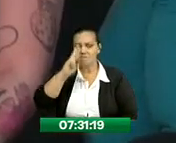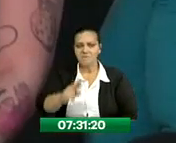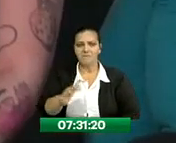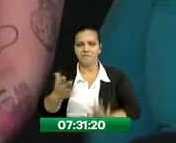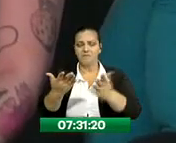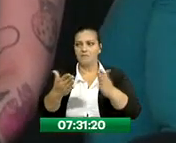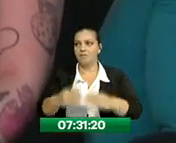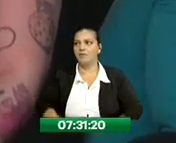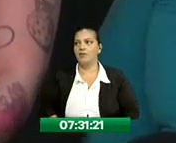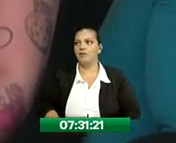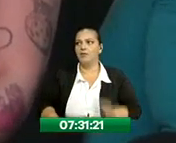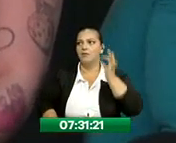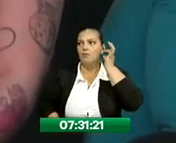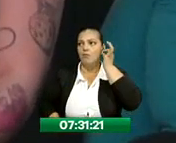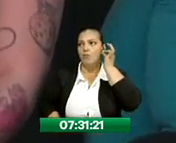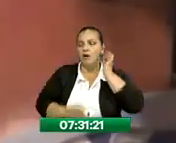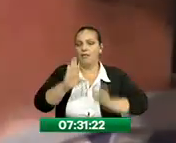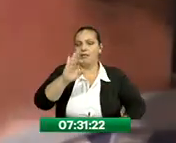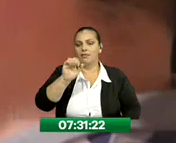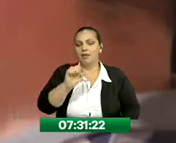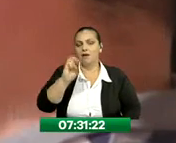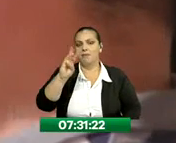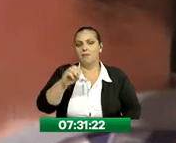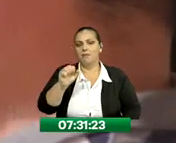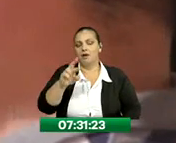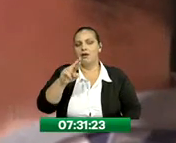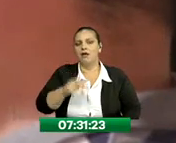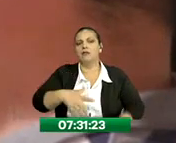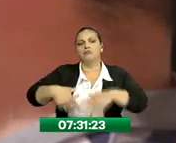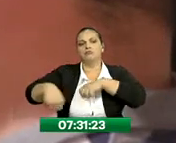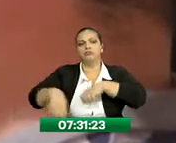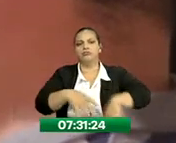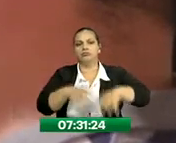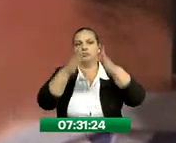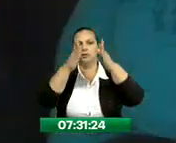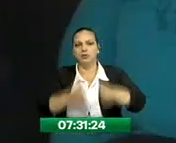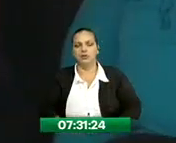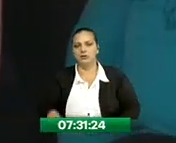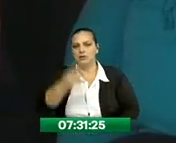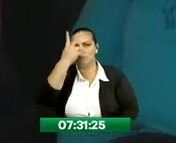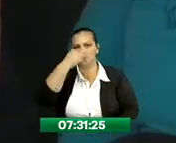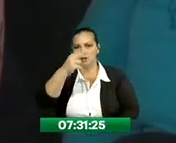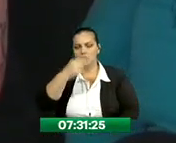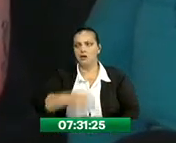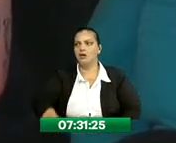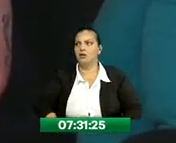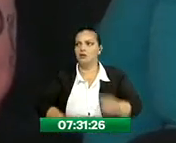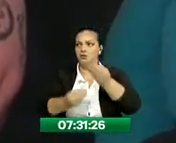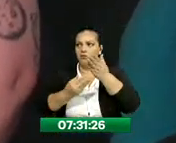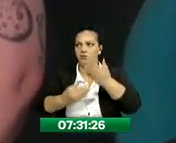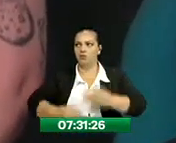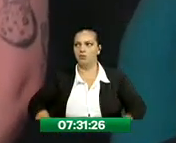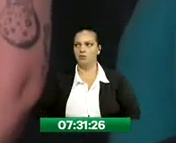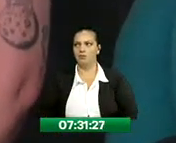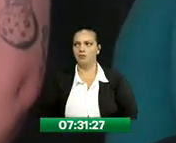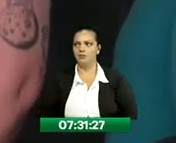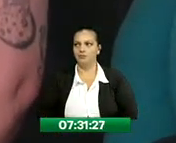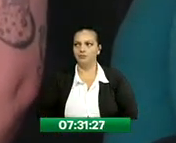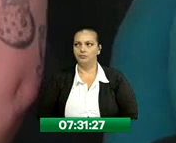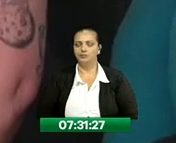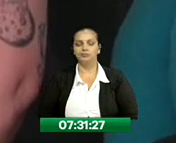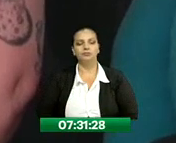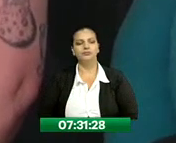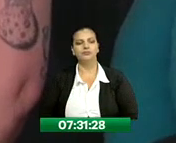D. es activista mexicana que ha molido historias infantiles. Me acuerdo que fue el terror que me